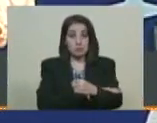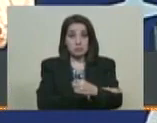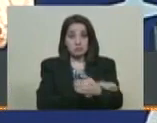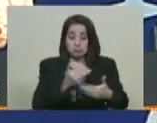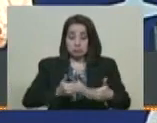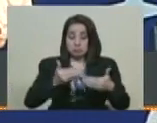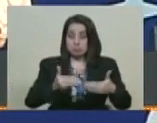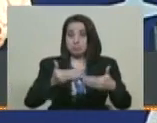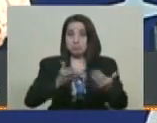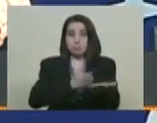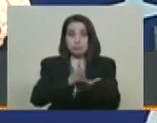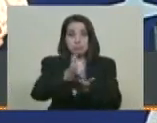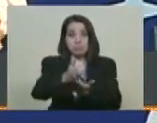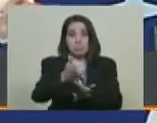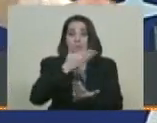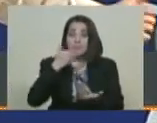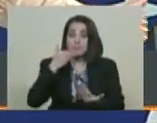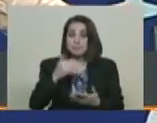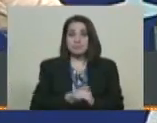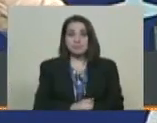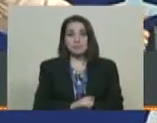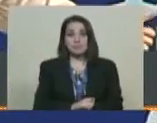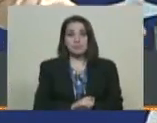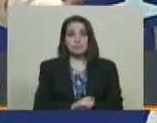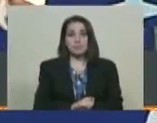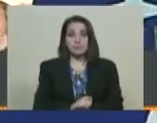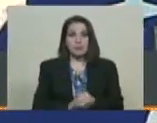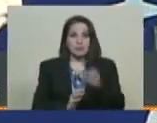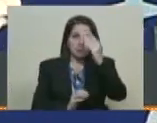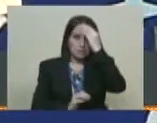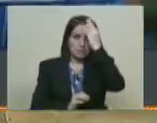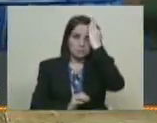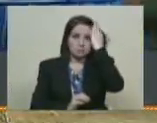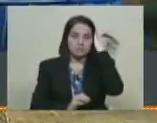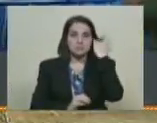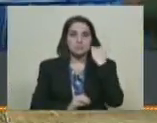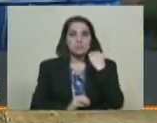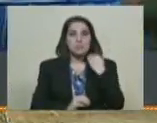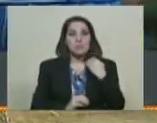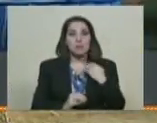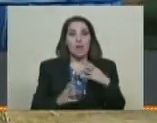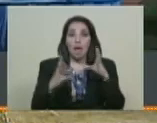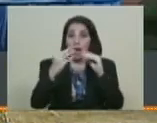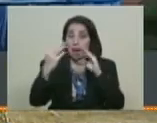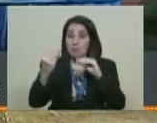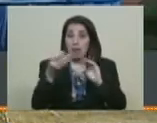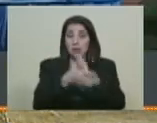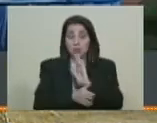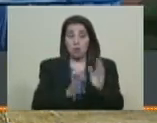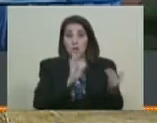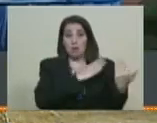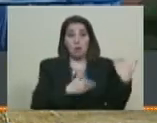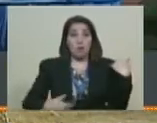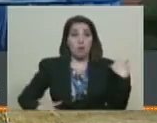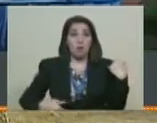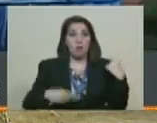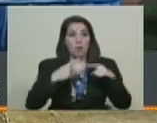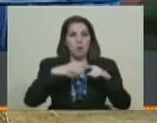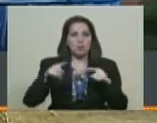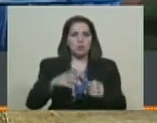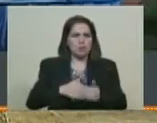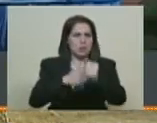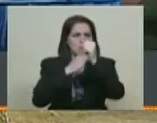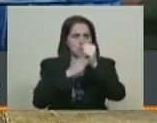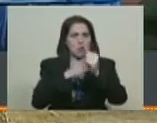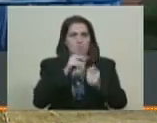posible. Lo estuve conversando con la delegación de la Dirección Nacional del PPT.